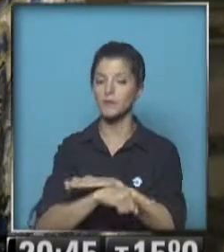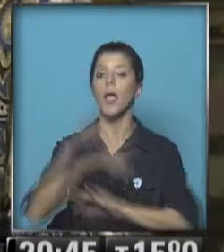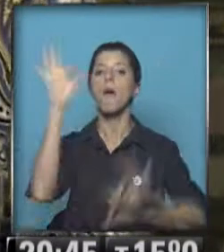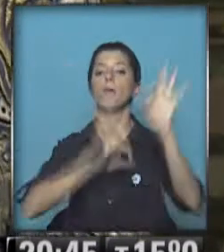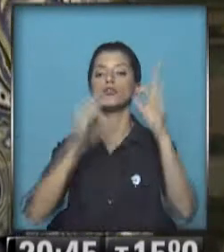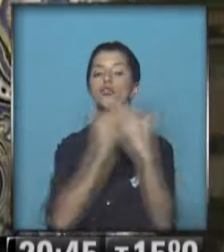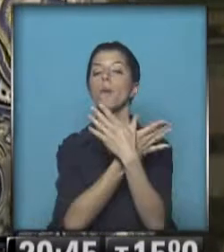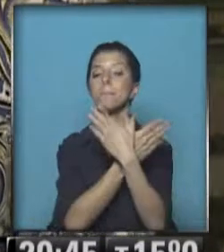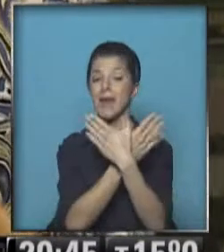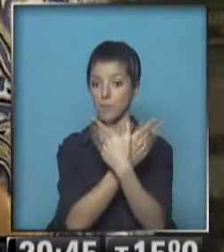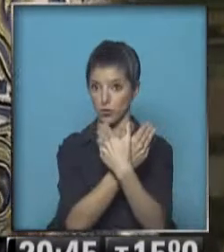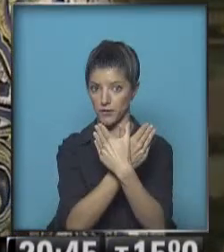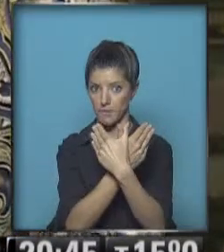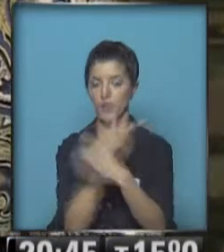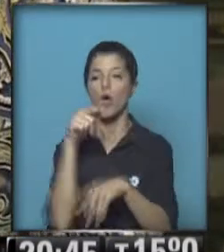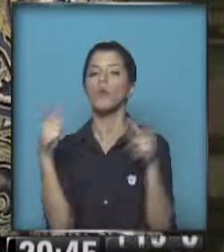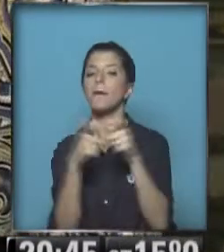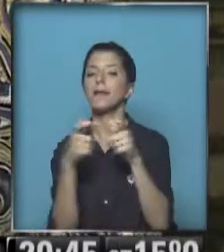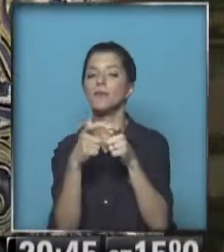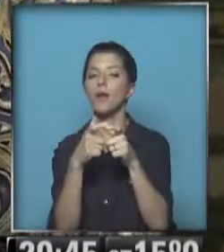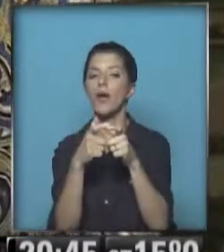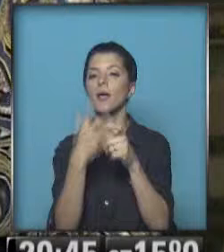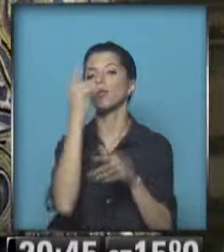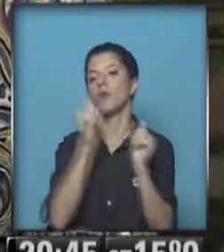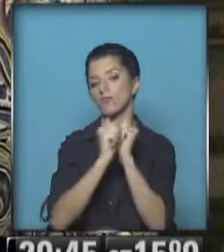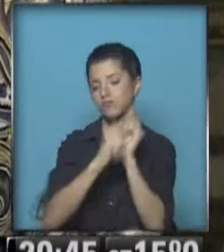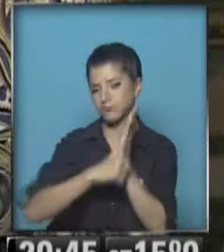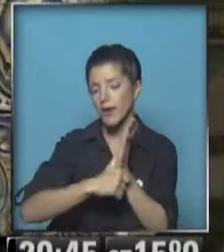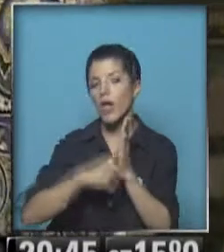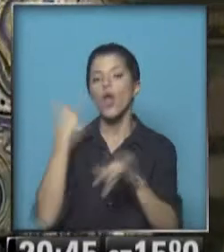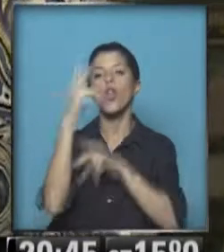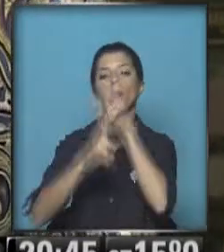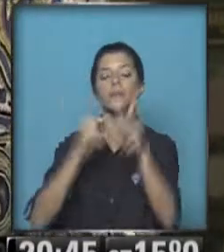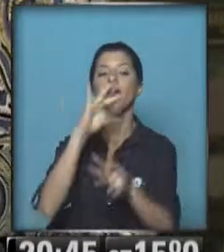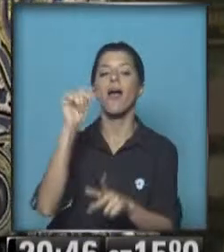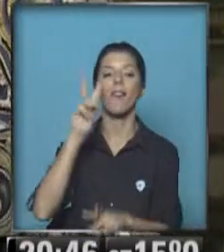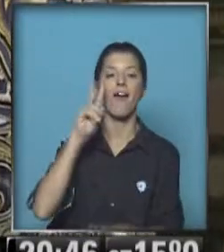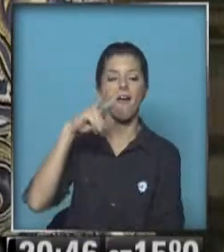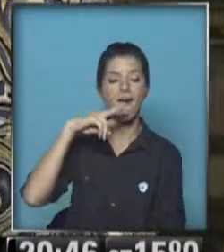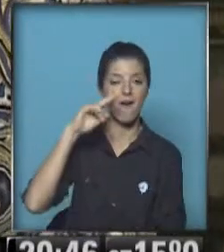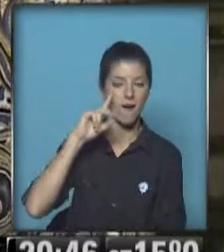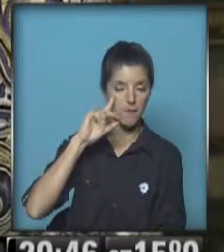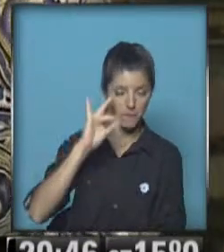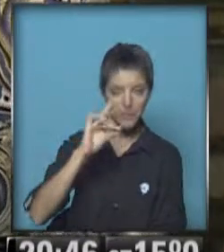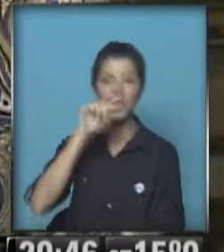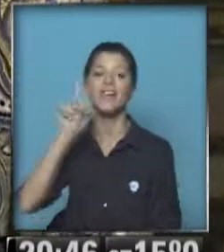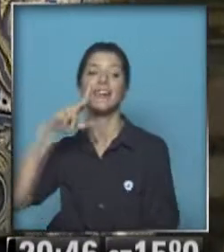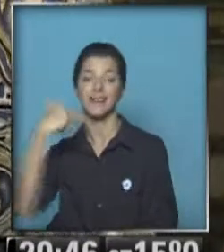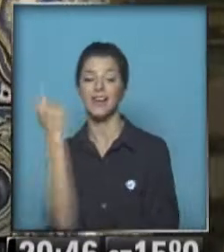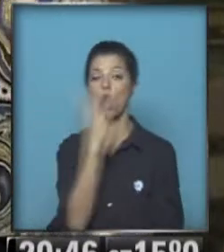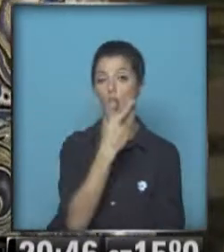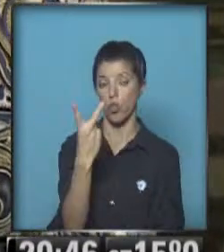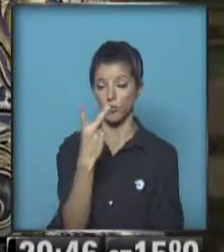sergio mucho constantino una película que retrata en tono documental lo que ocurrió entre david y lina que se conocieron militantes montoneros estando